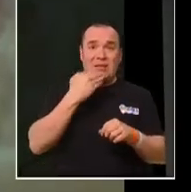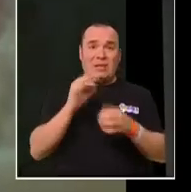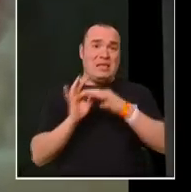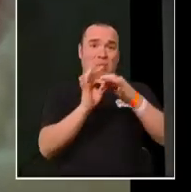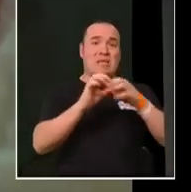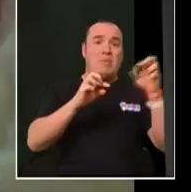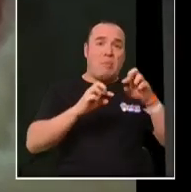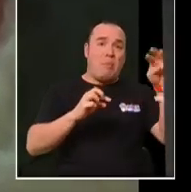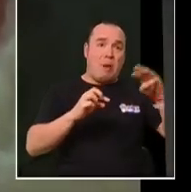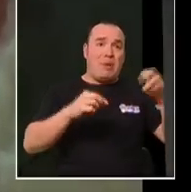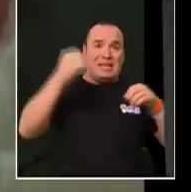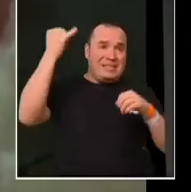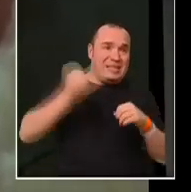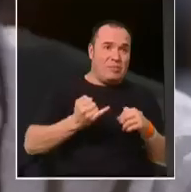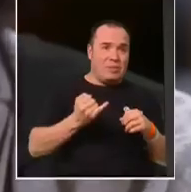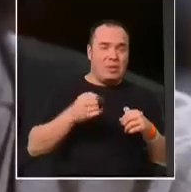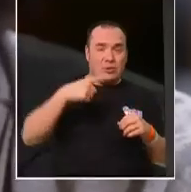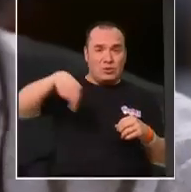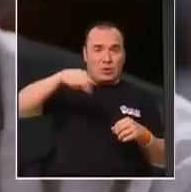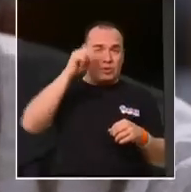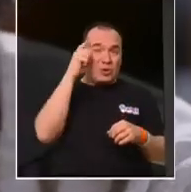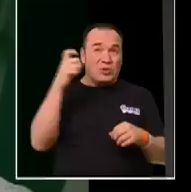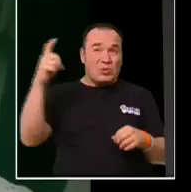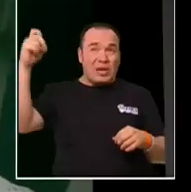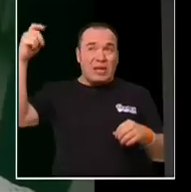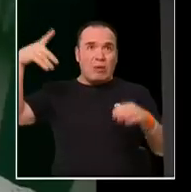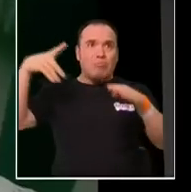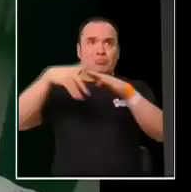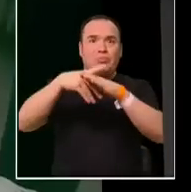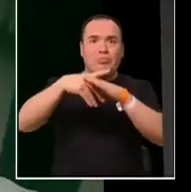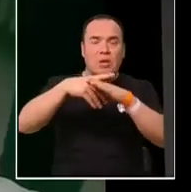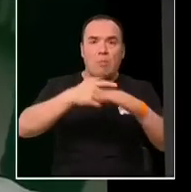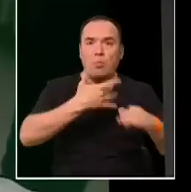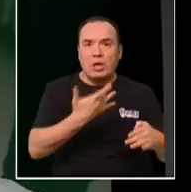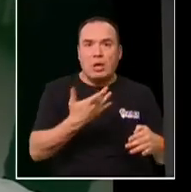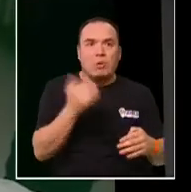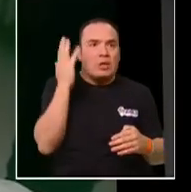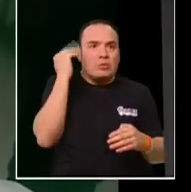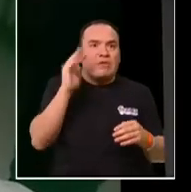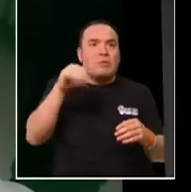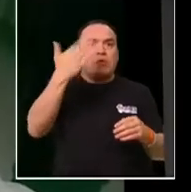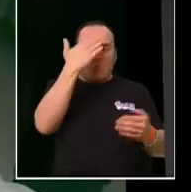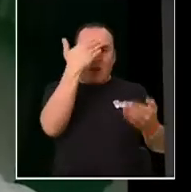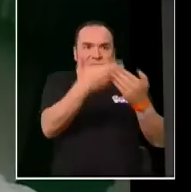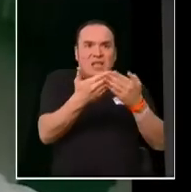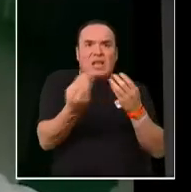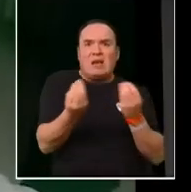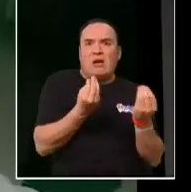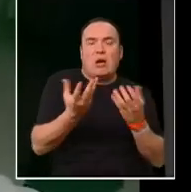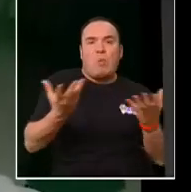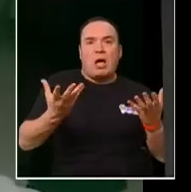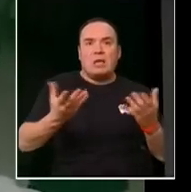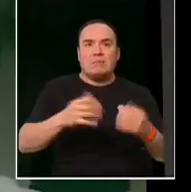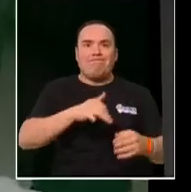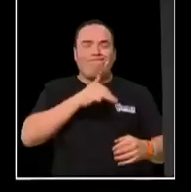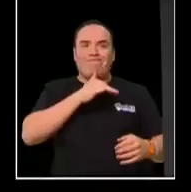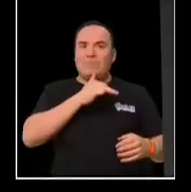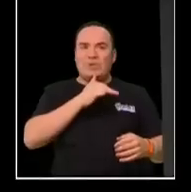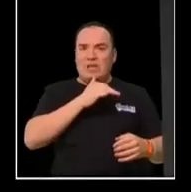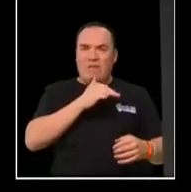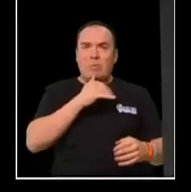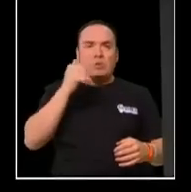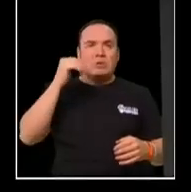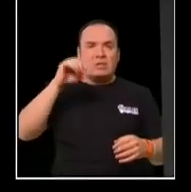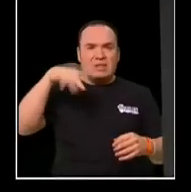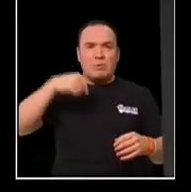Nuestro sueño de tener una familia numerosa lo frenamos porque no sabíamos todo lo que íbamos a recorrer, lo que se nos venía. Sabíamos que esto nos